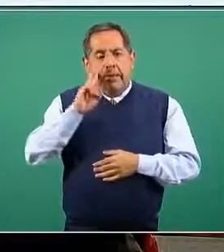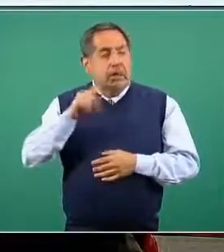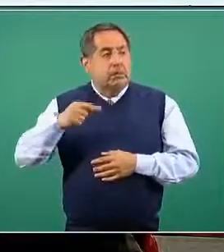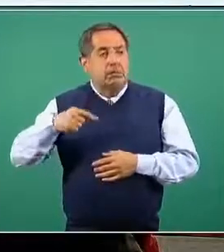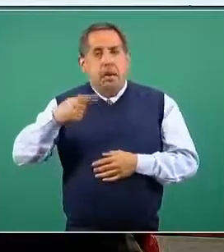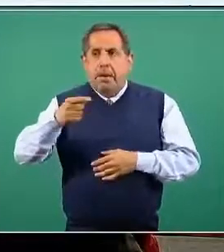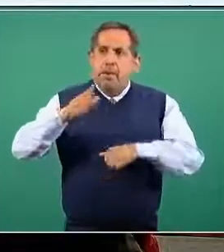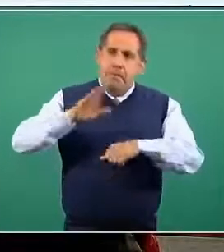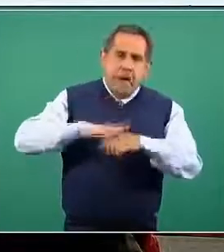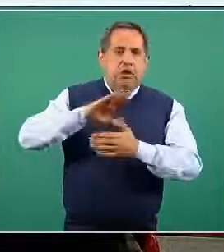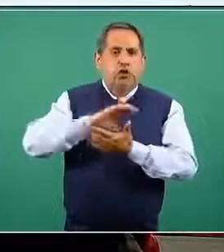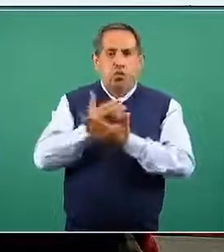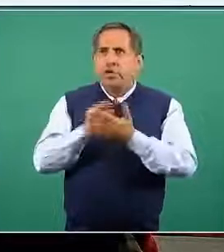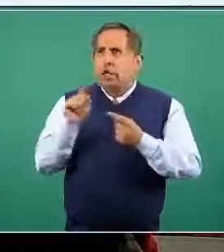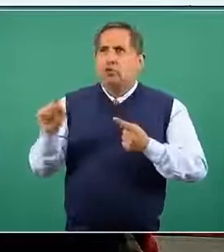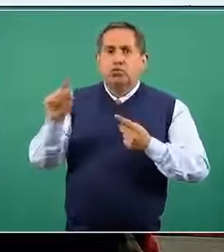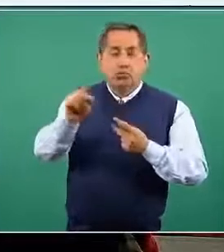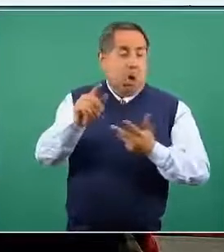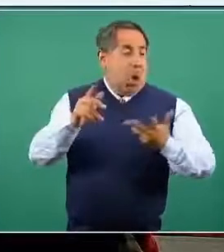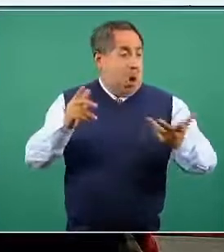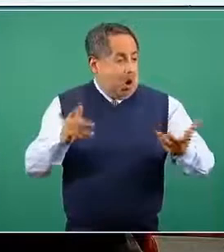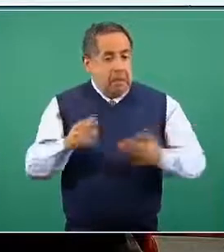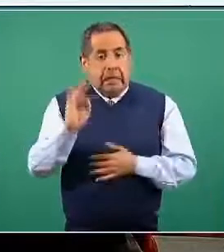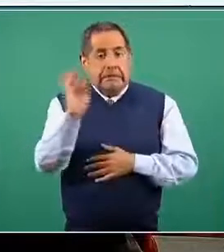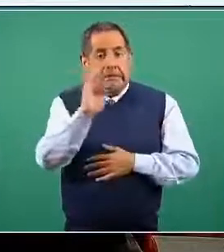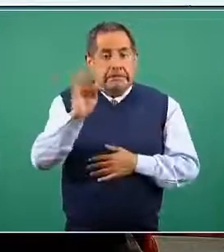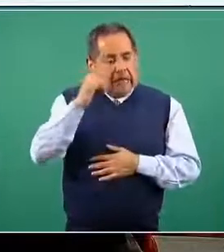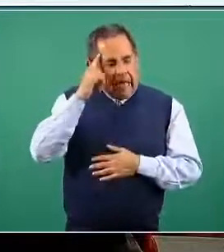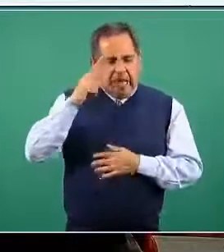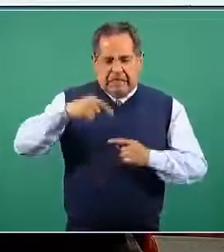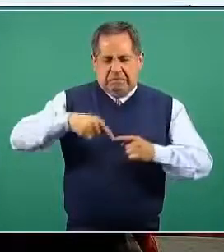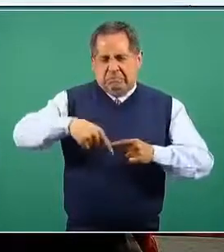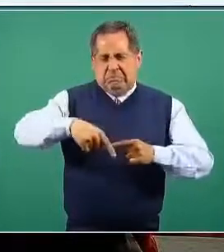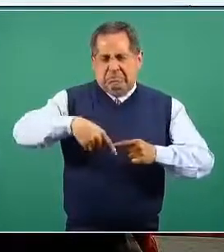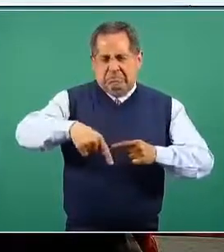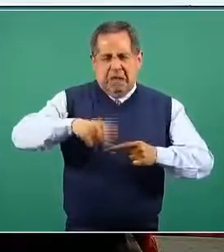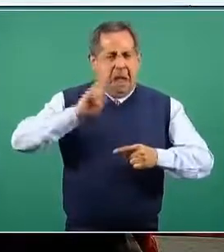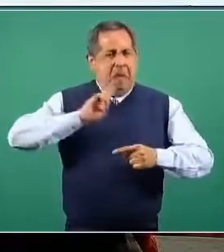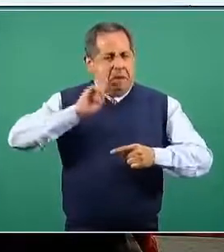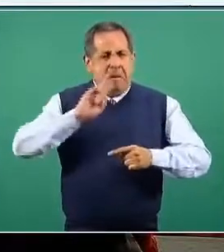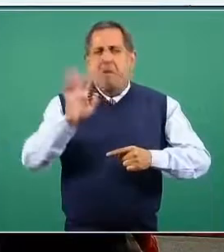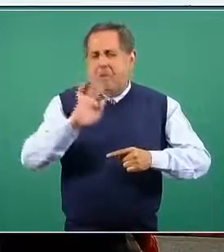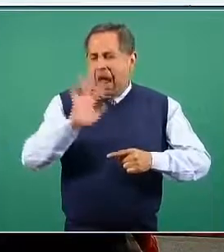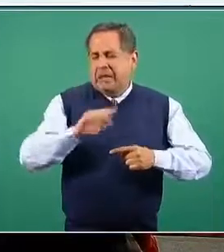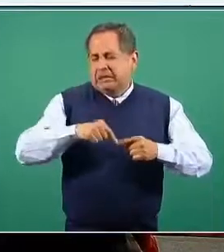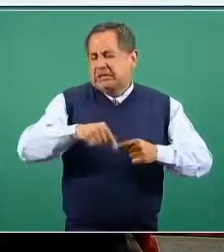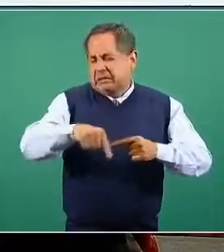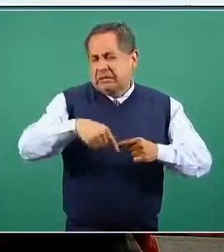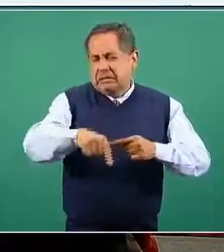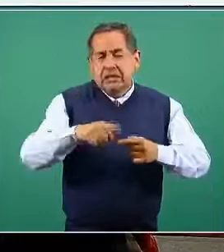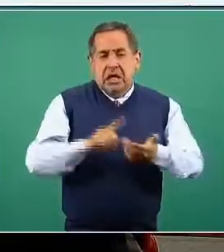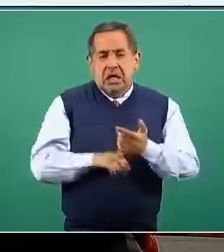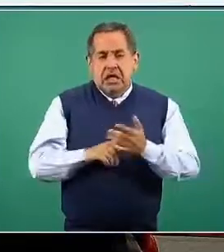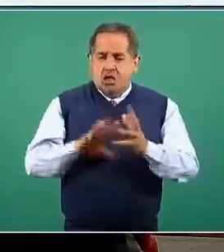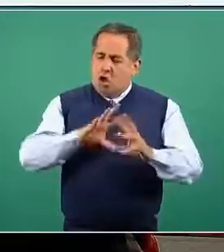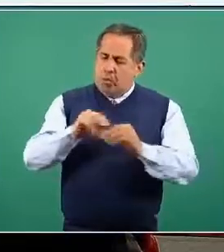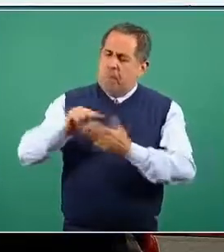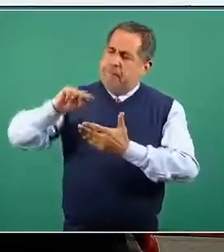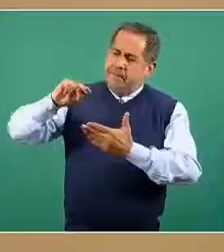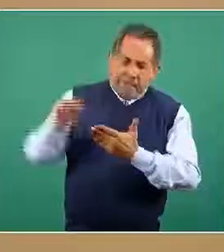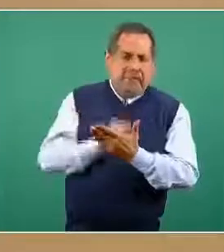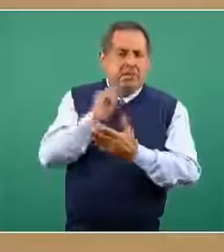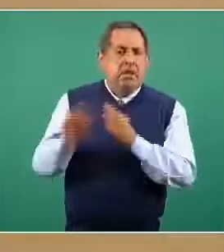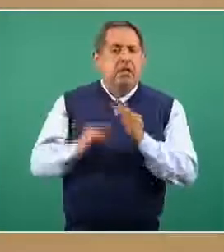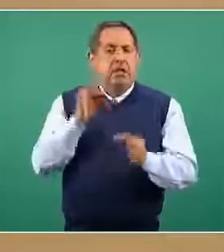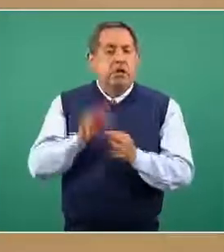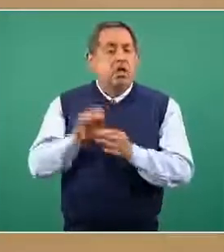otros contratos. Es posible que tengamos ya en algún momento pronto el cierre del contrato con